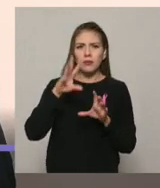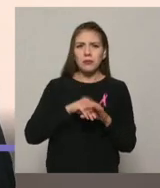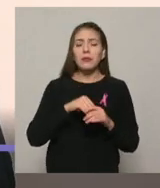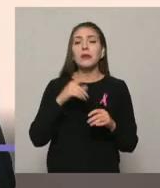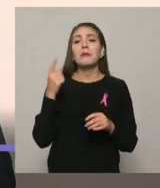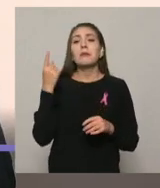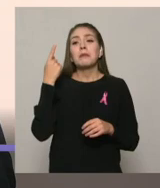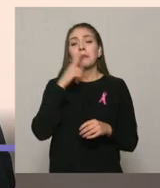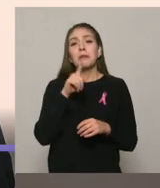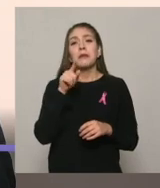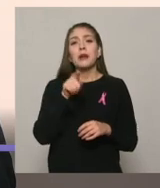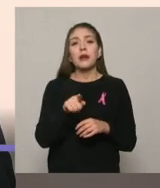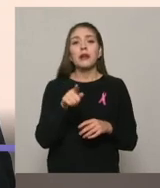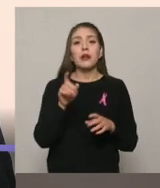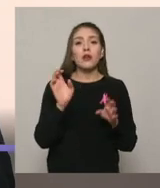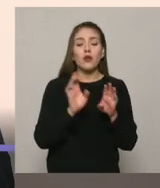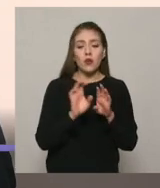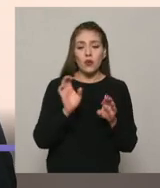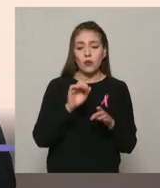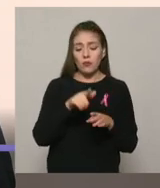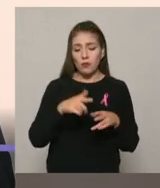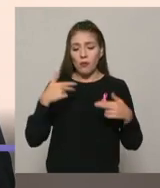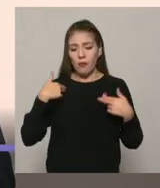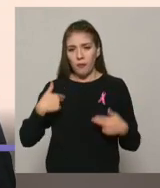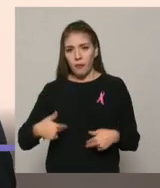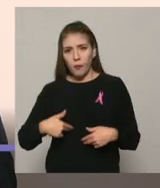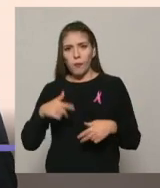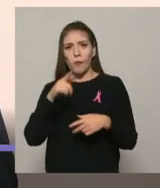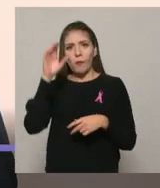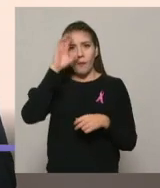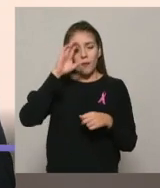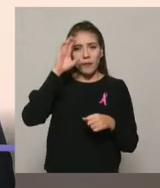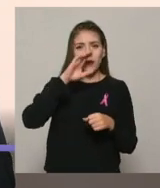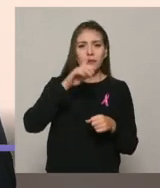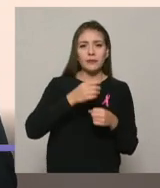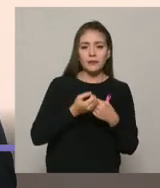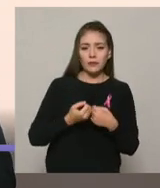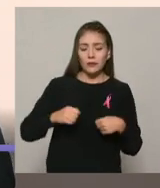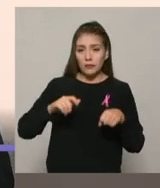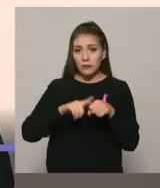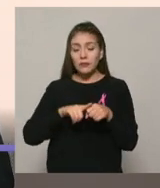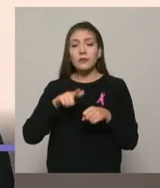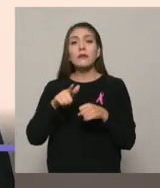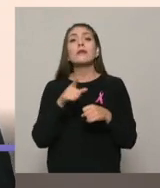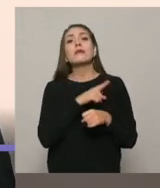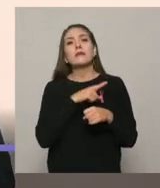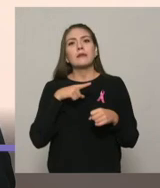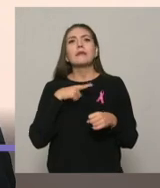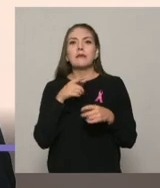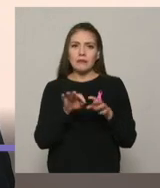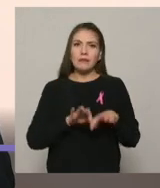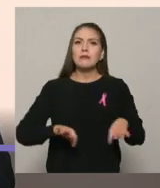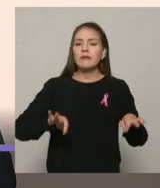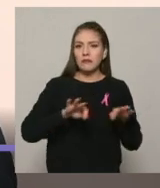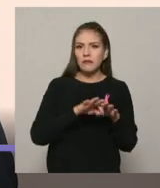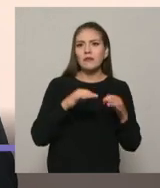que la parte de las humanidades, de las ciencias sociales son importantes, así como las ciencias exactas y naturales, ¿no? En realidad todos los